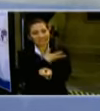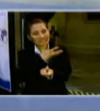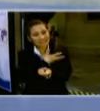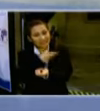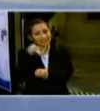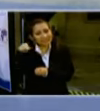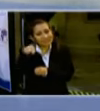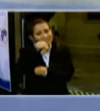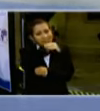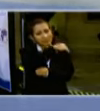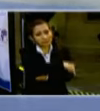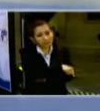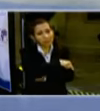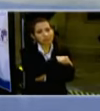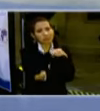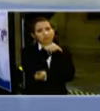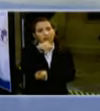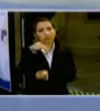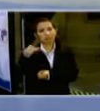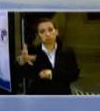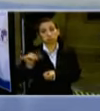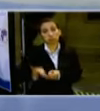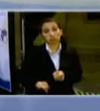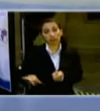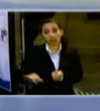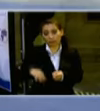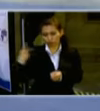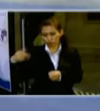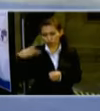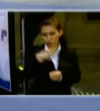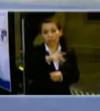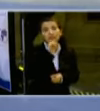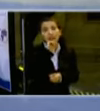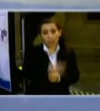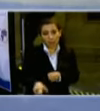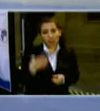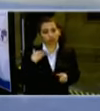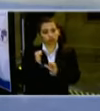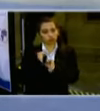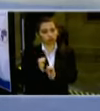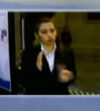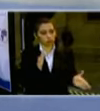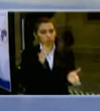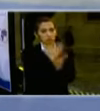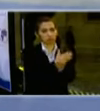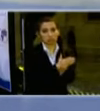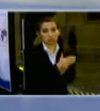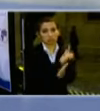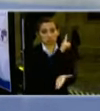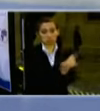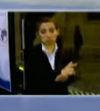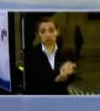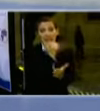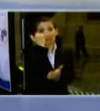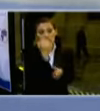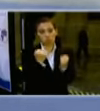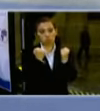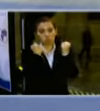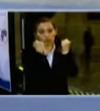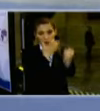no solamente intereses propios, sino autoridad legal y